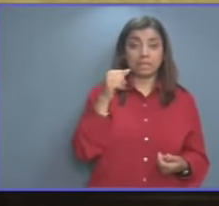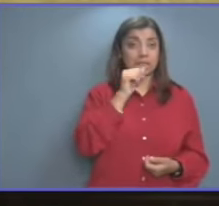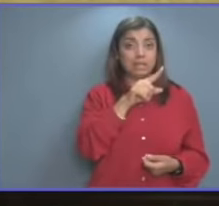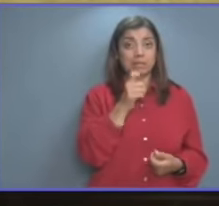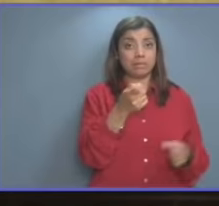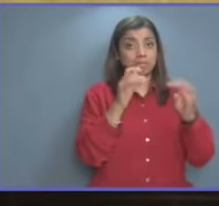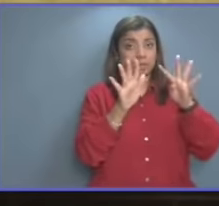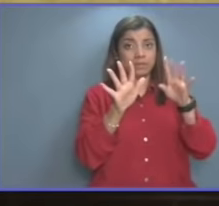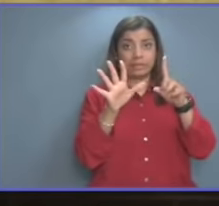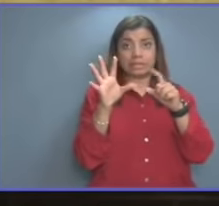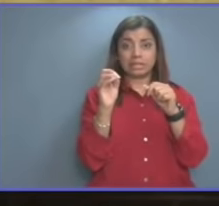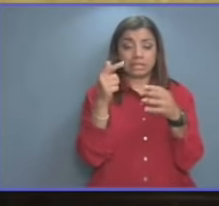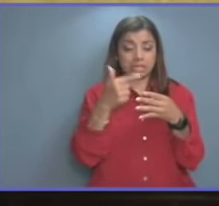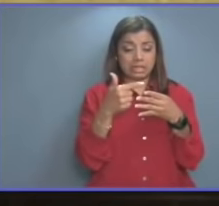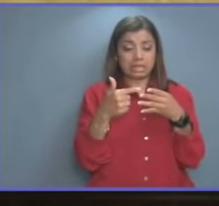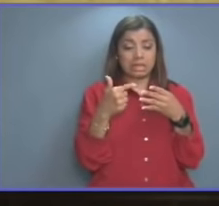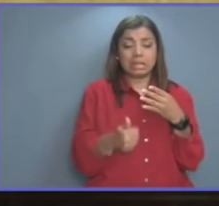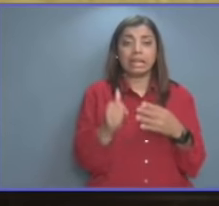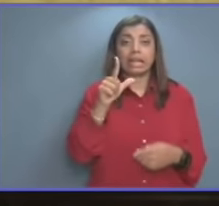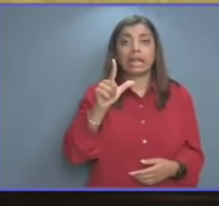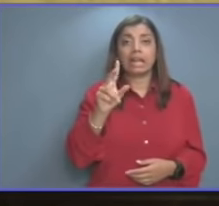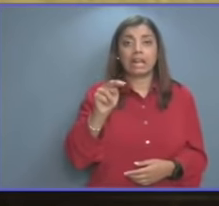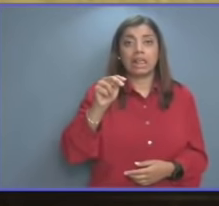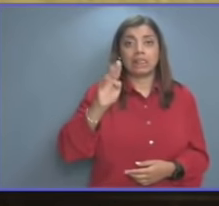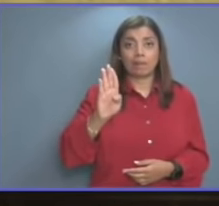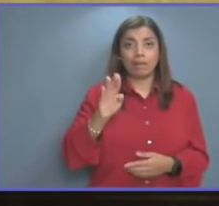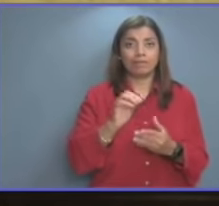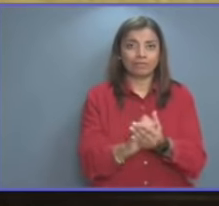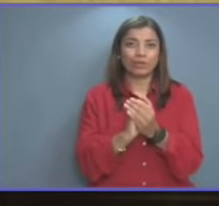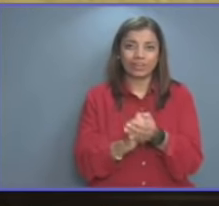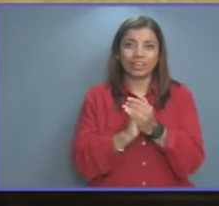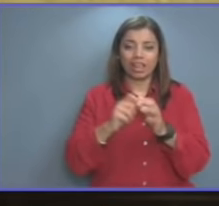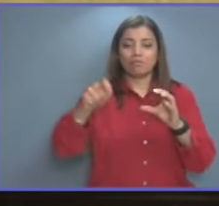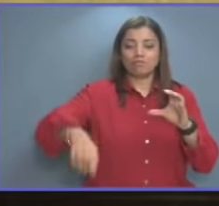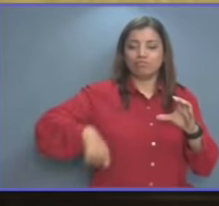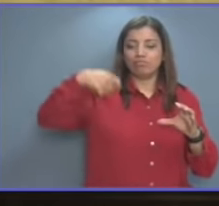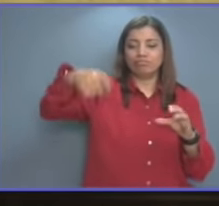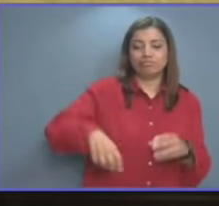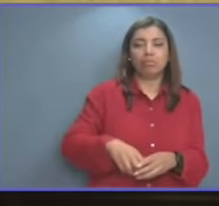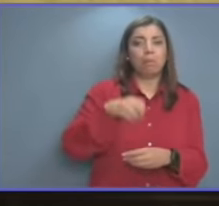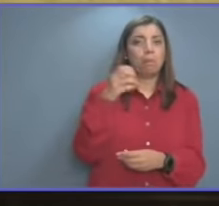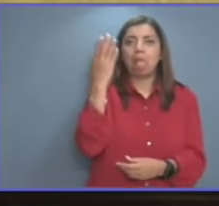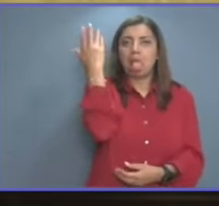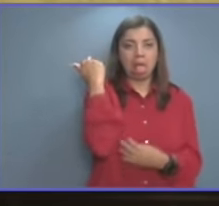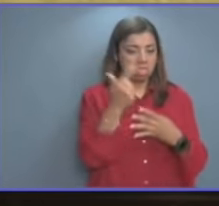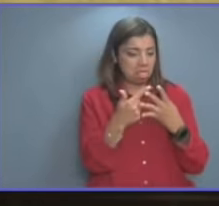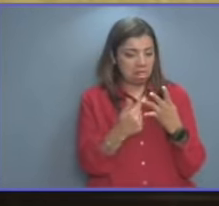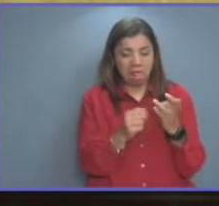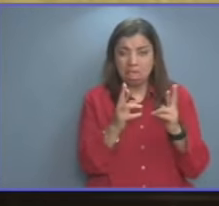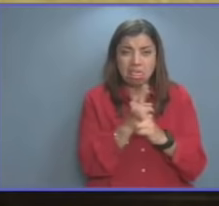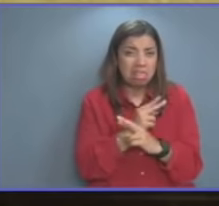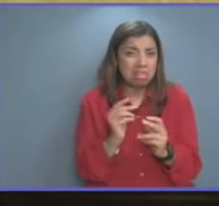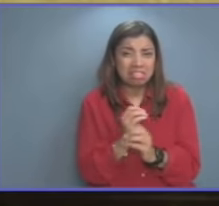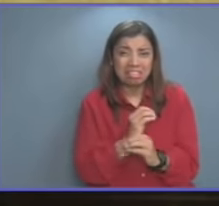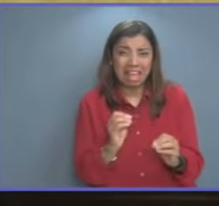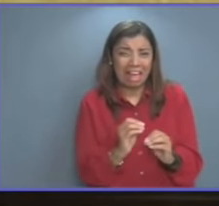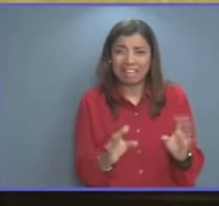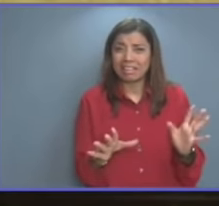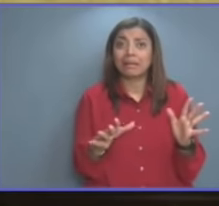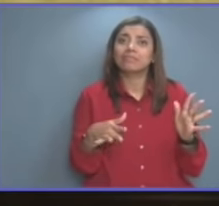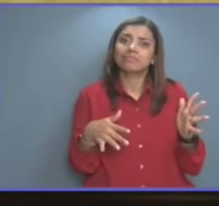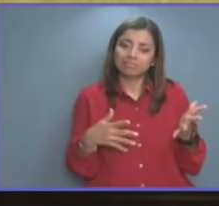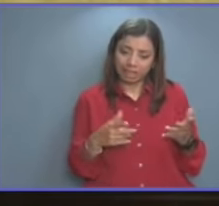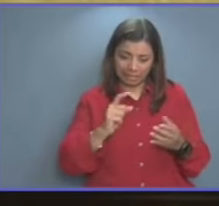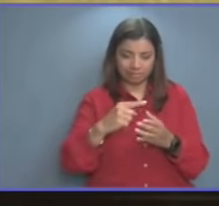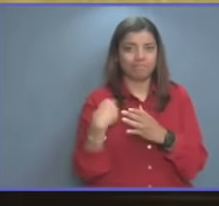1960 la ley de la lotería nacional de beneficiencia nunca fue actualizada ni reformada para adaptarse a los